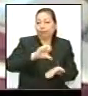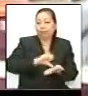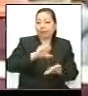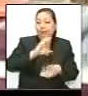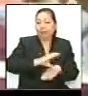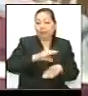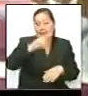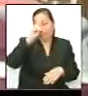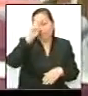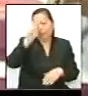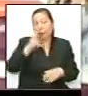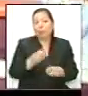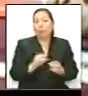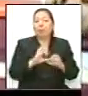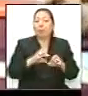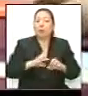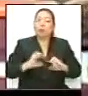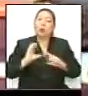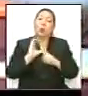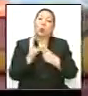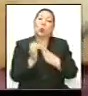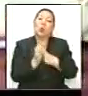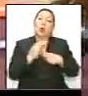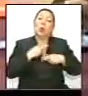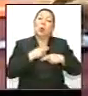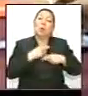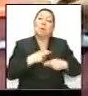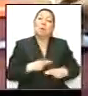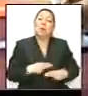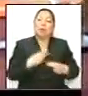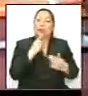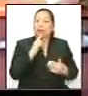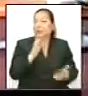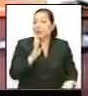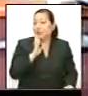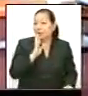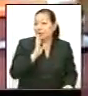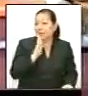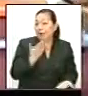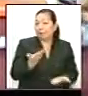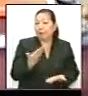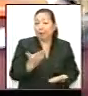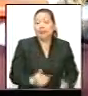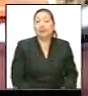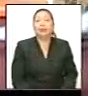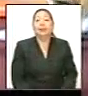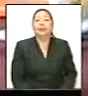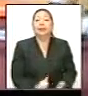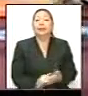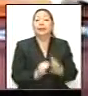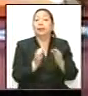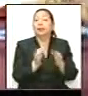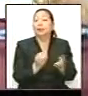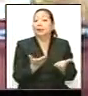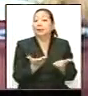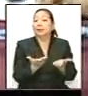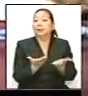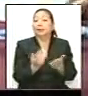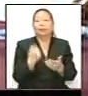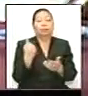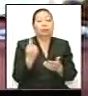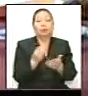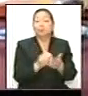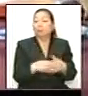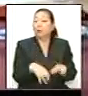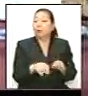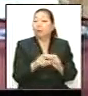Perú, patrimonio cultural de la humanidad. Estamos hablando de una ciudad que realmente es un icono